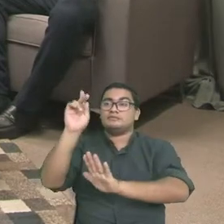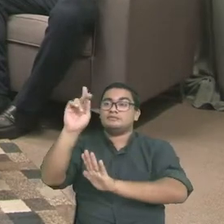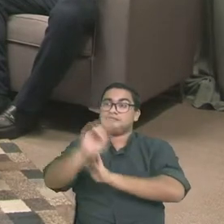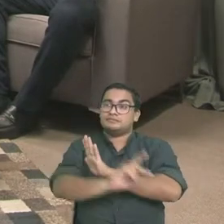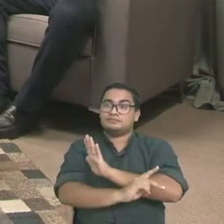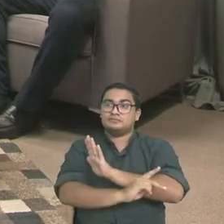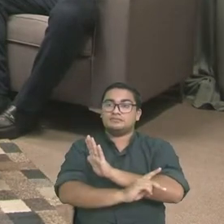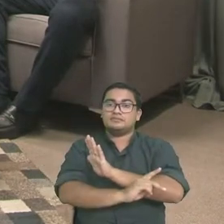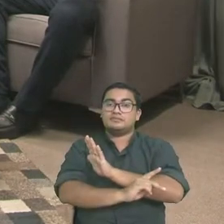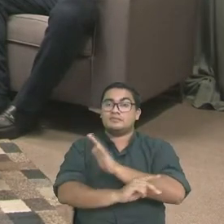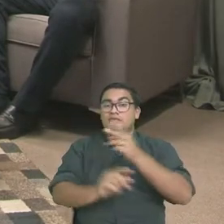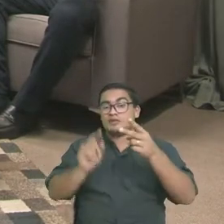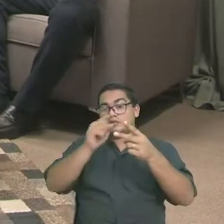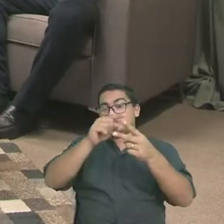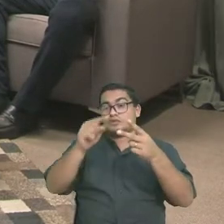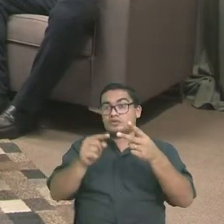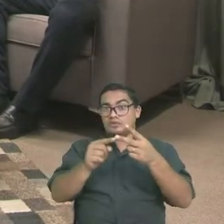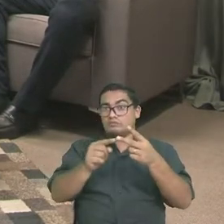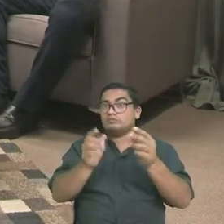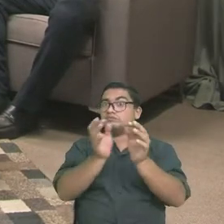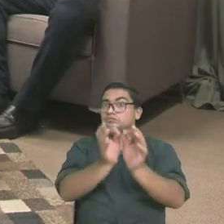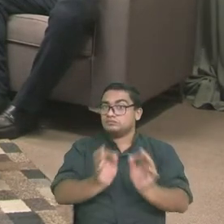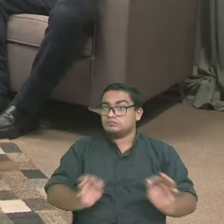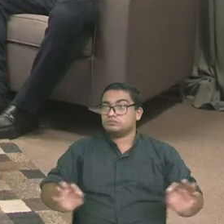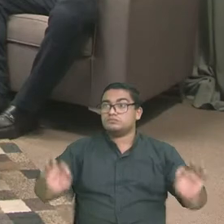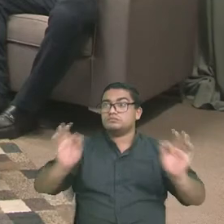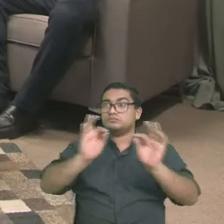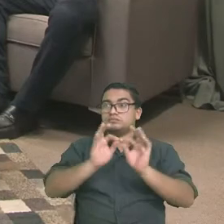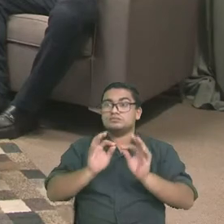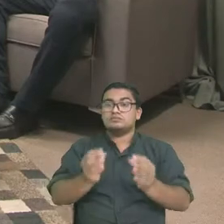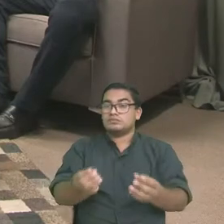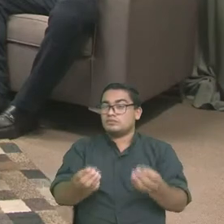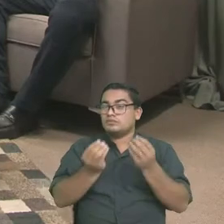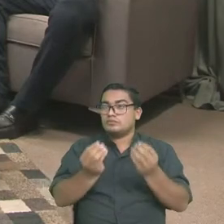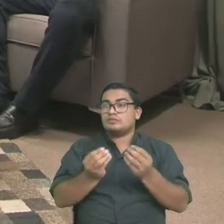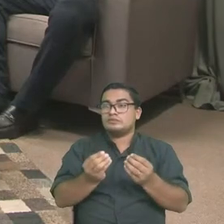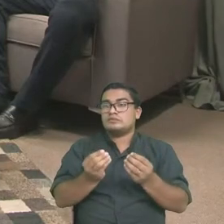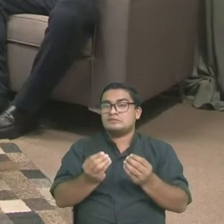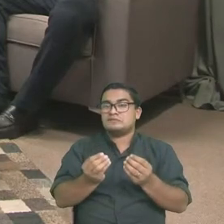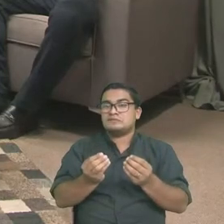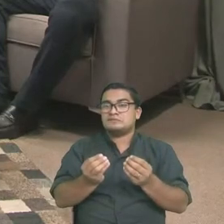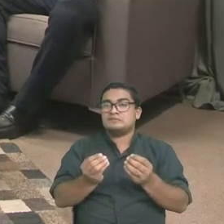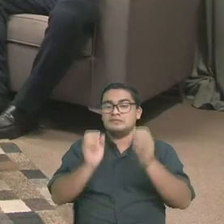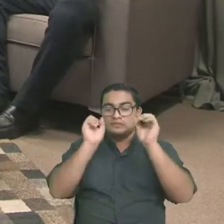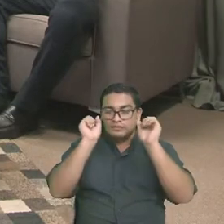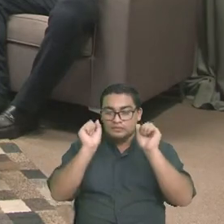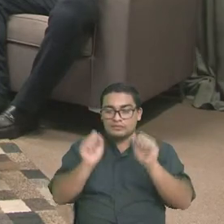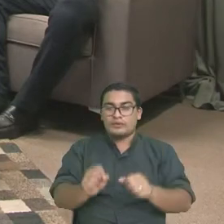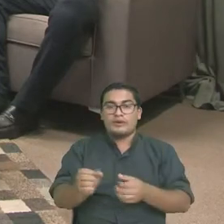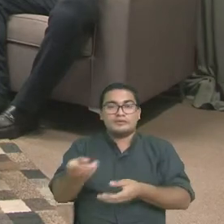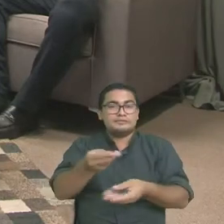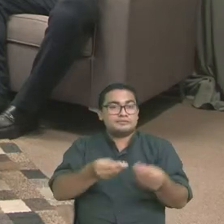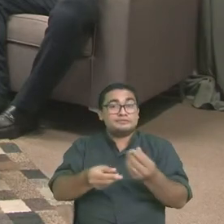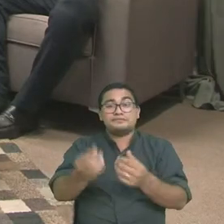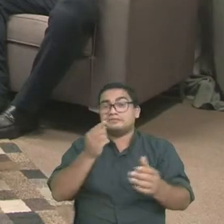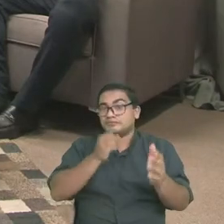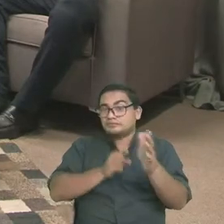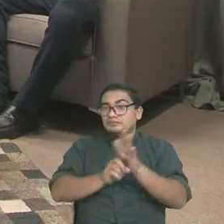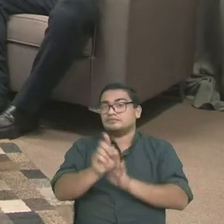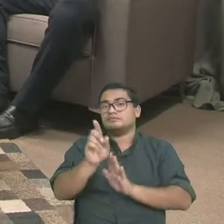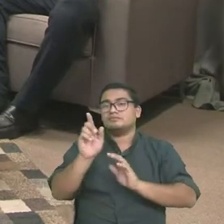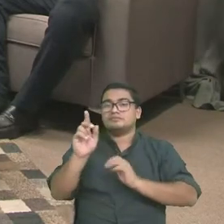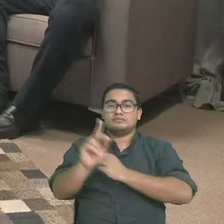hay dos grandes elementos que se tienen que articular para desarrollar la dinámica económica de un